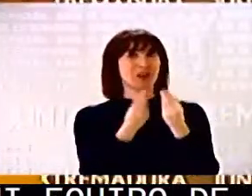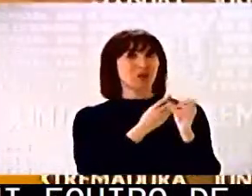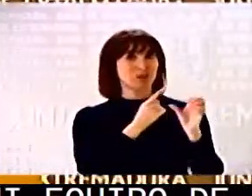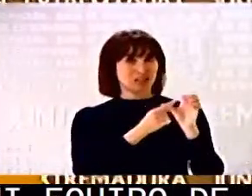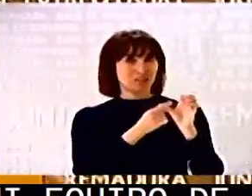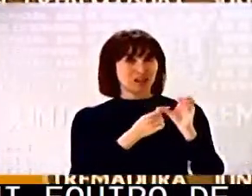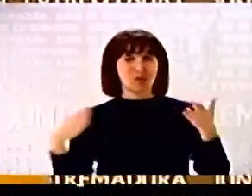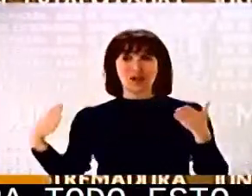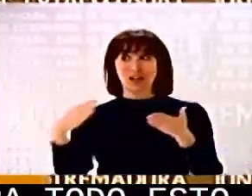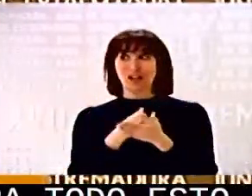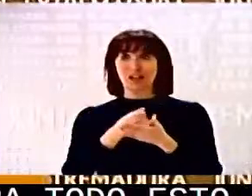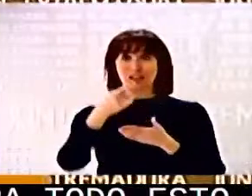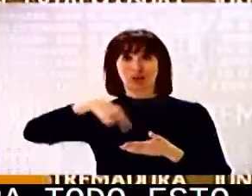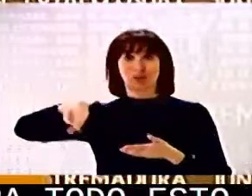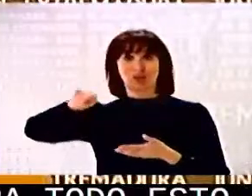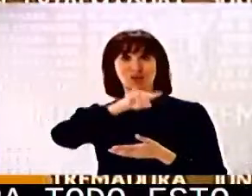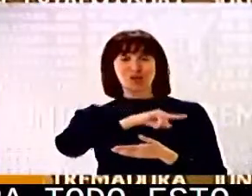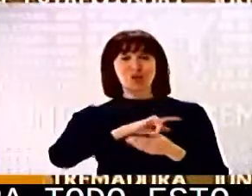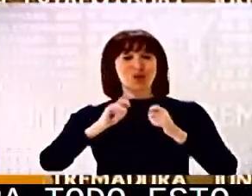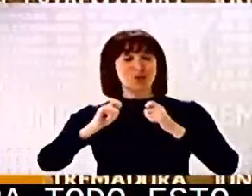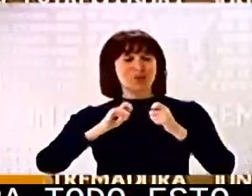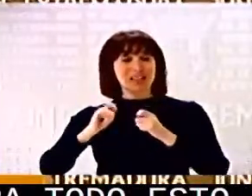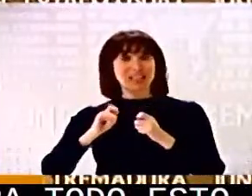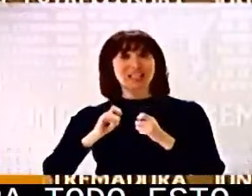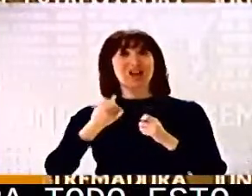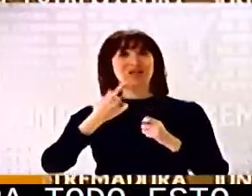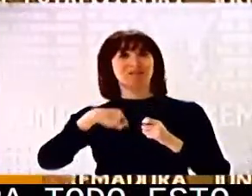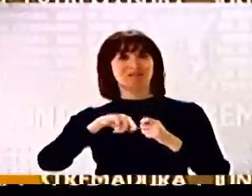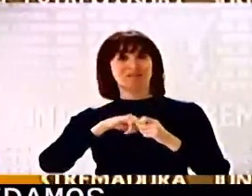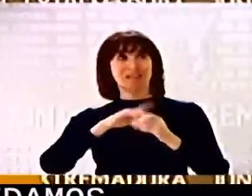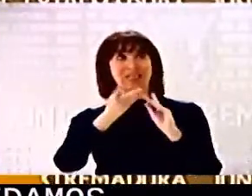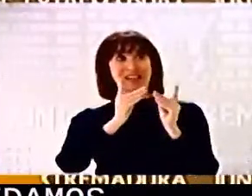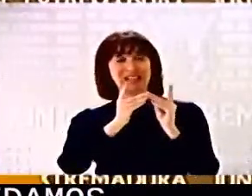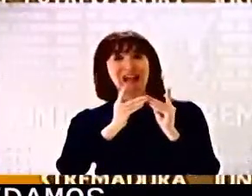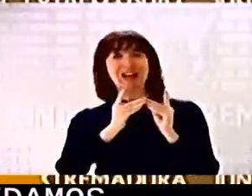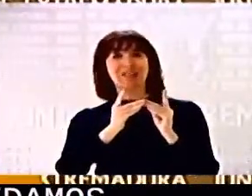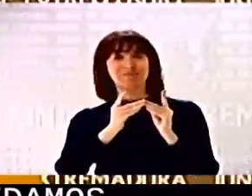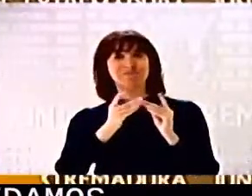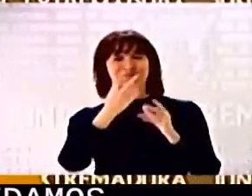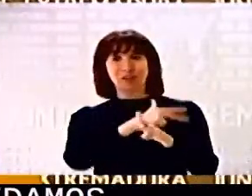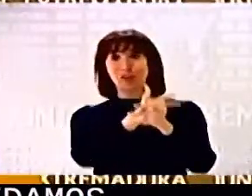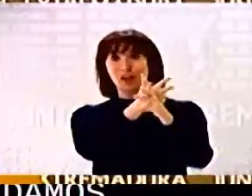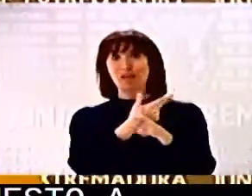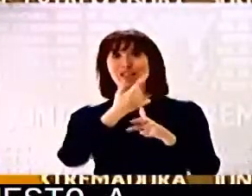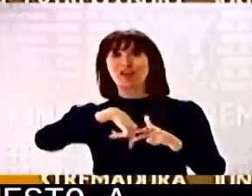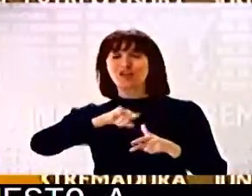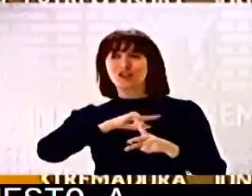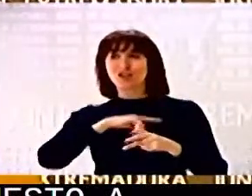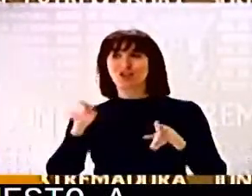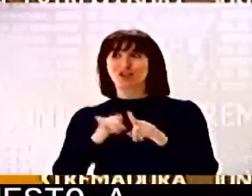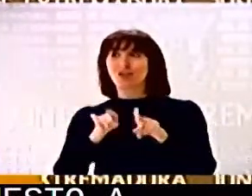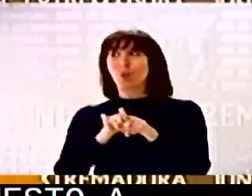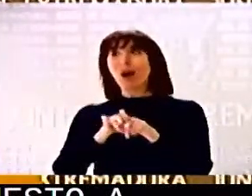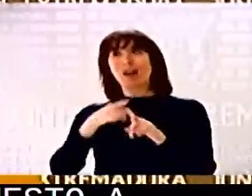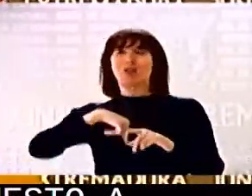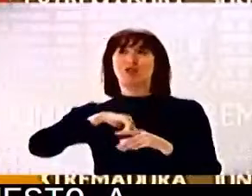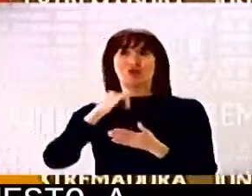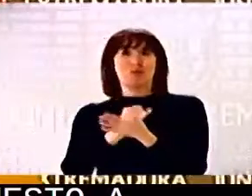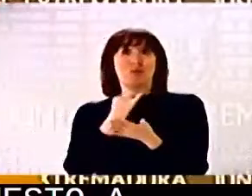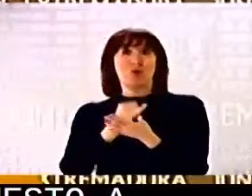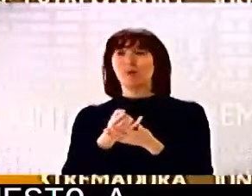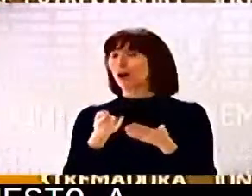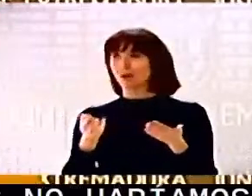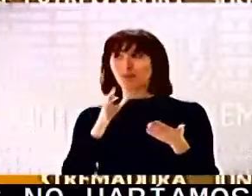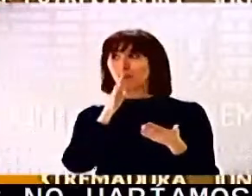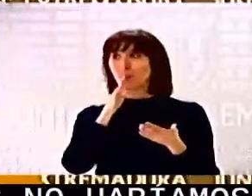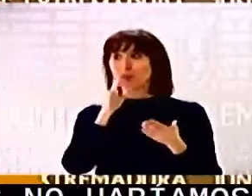Todo esto que está aquí, las ruedas de prensa que damos telemáticas, todo esto también nos ha puesto a nosotros un poco a prueba, porque antes no habíamos